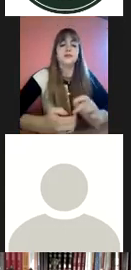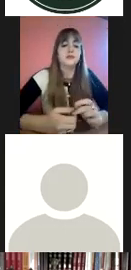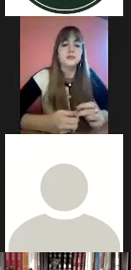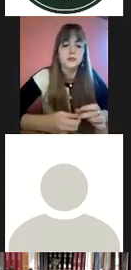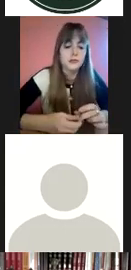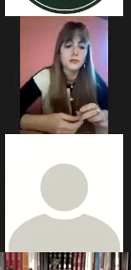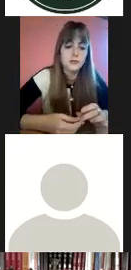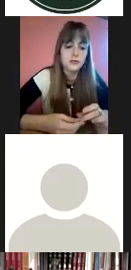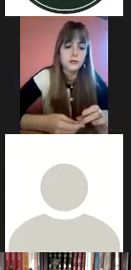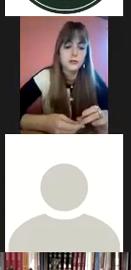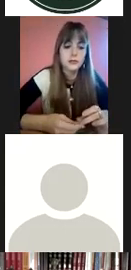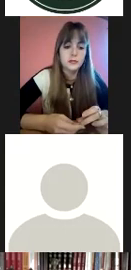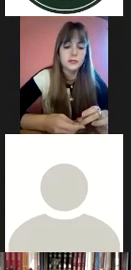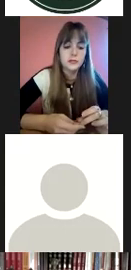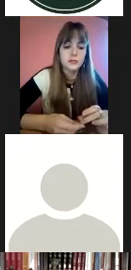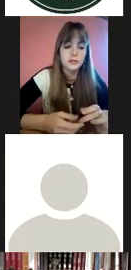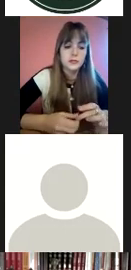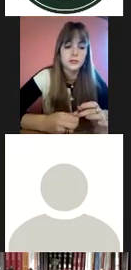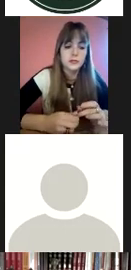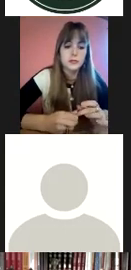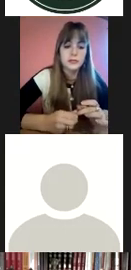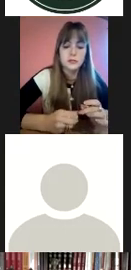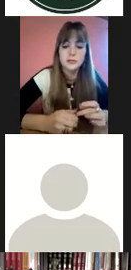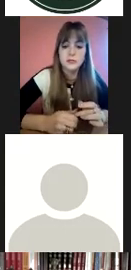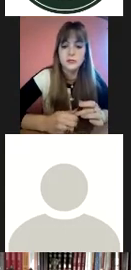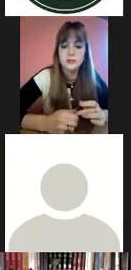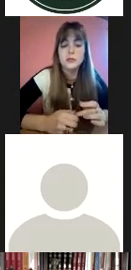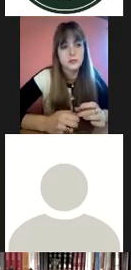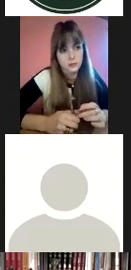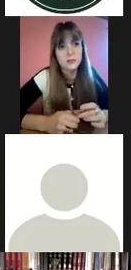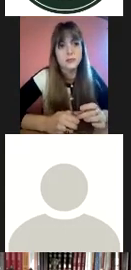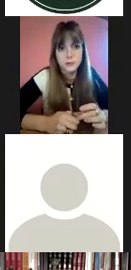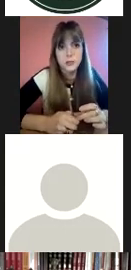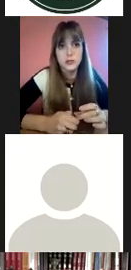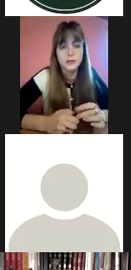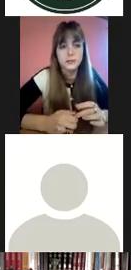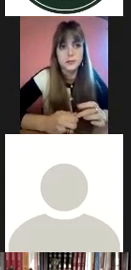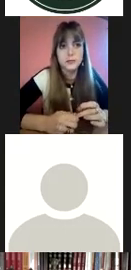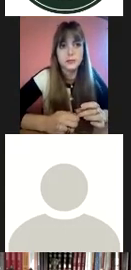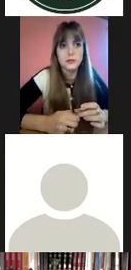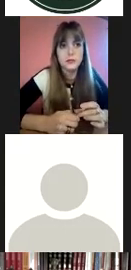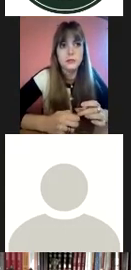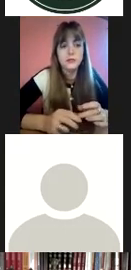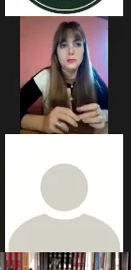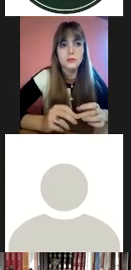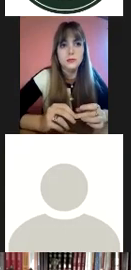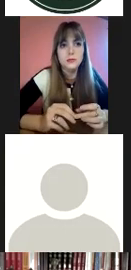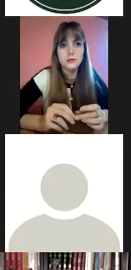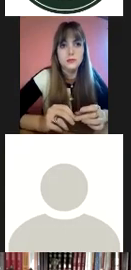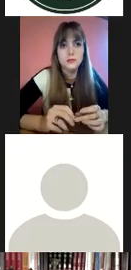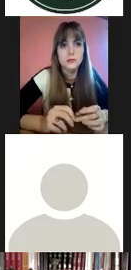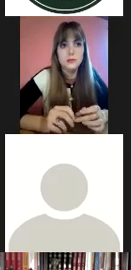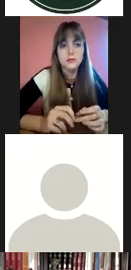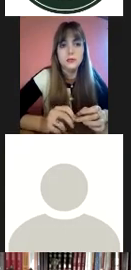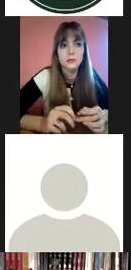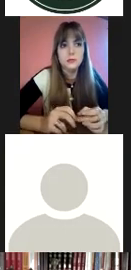empieza el tema de la concientización, empieza por casa. Es un tema de educación que tiene que ver